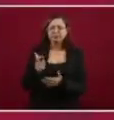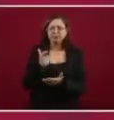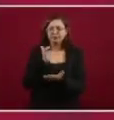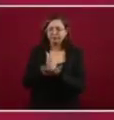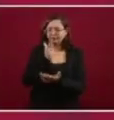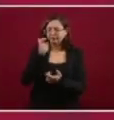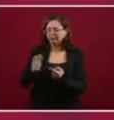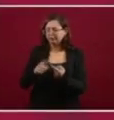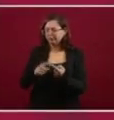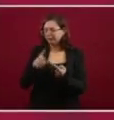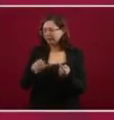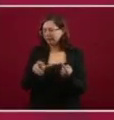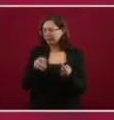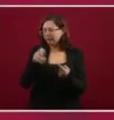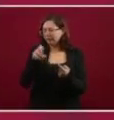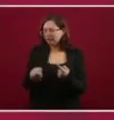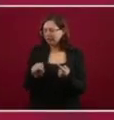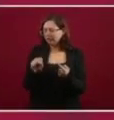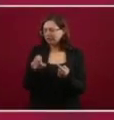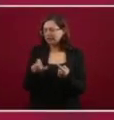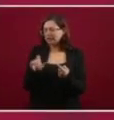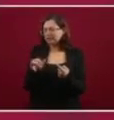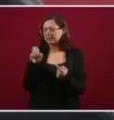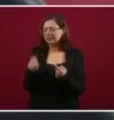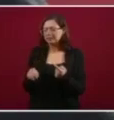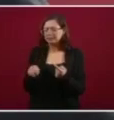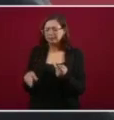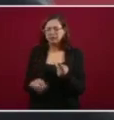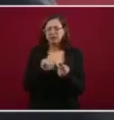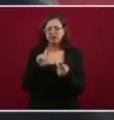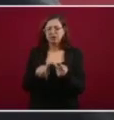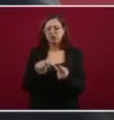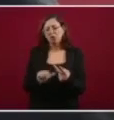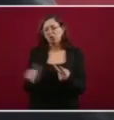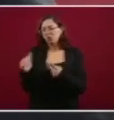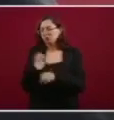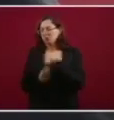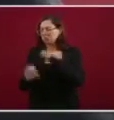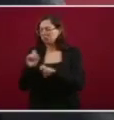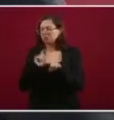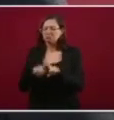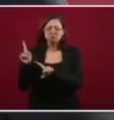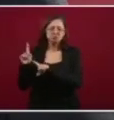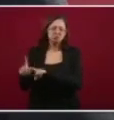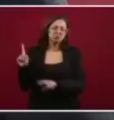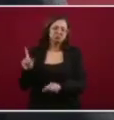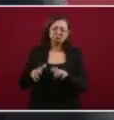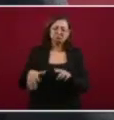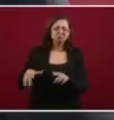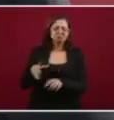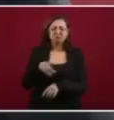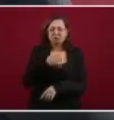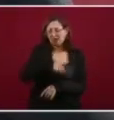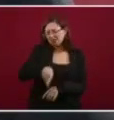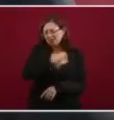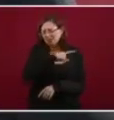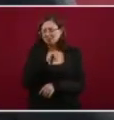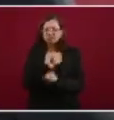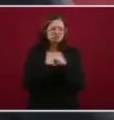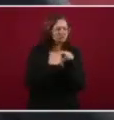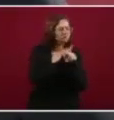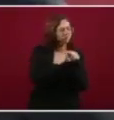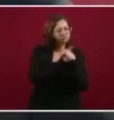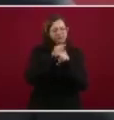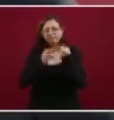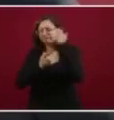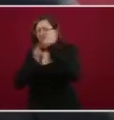Carlos Slim y otro lo financiaron otros empresarios y ya se